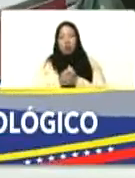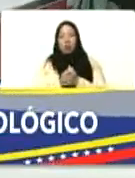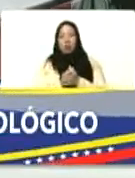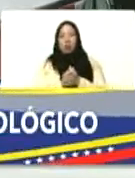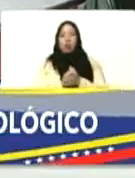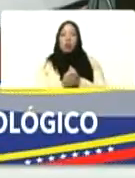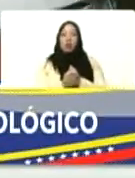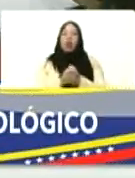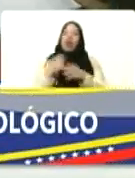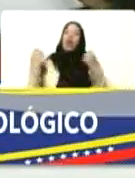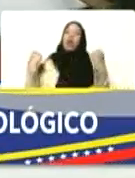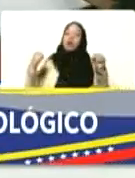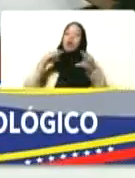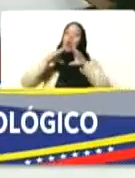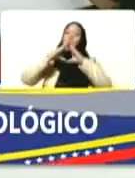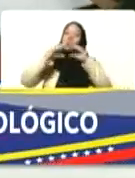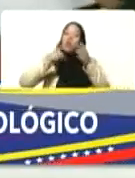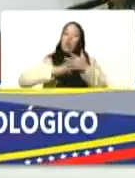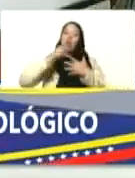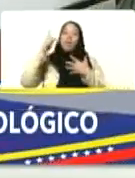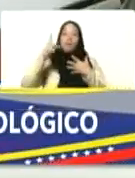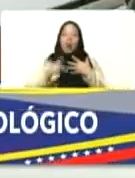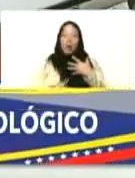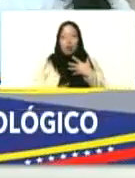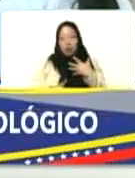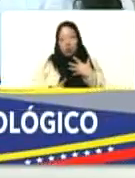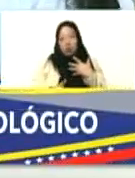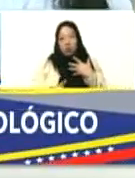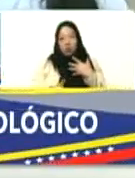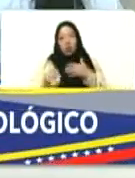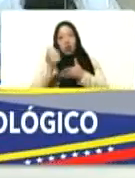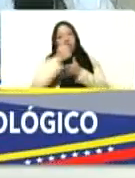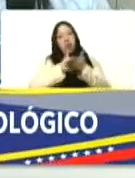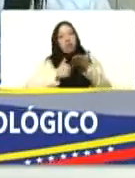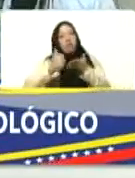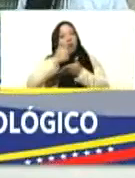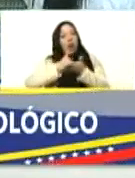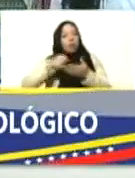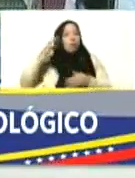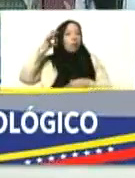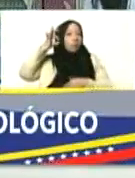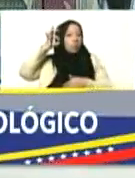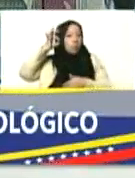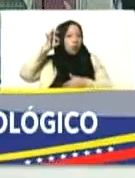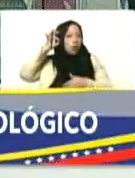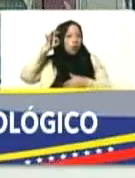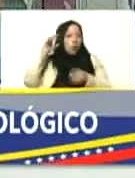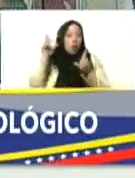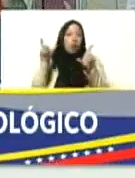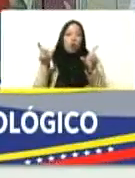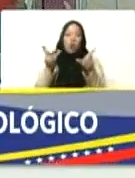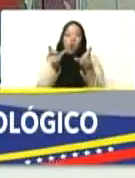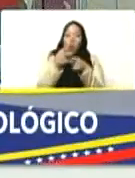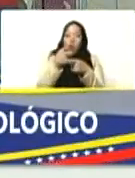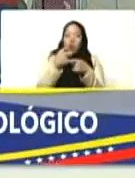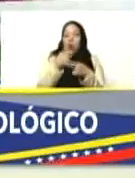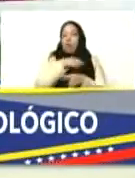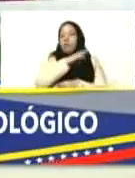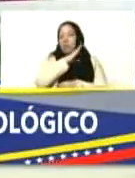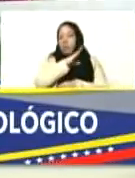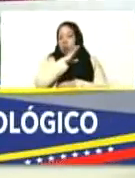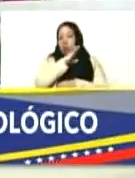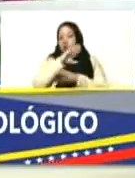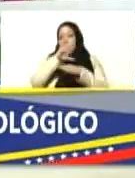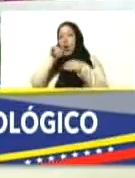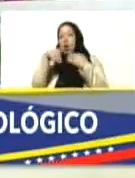de la ejecución de todos estos planes de Farmamujer Oncológica y todos los planes